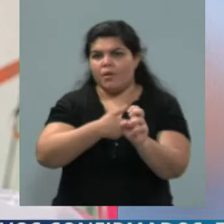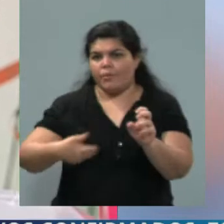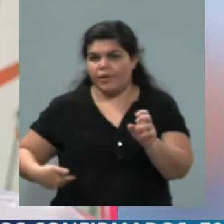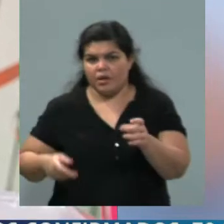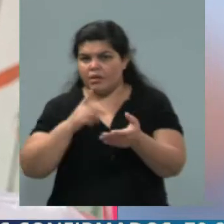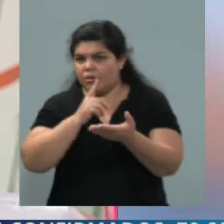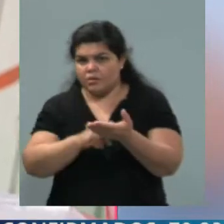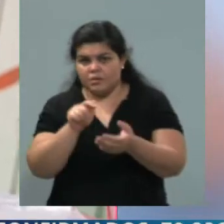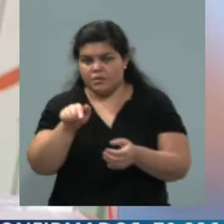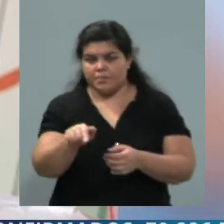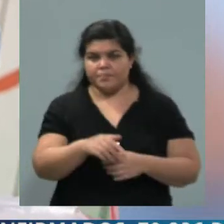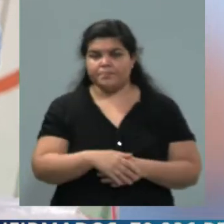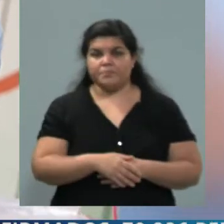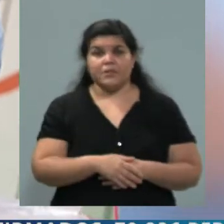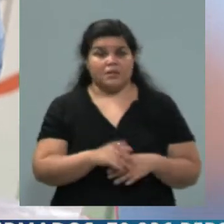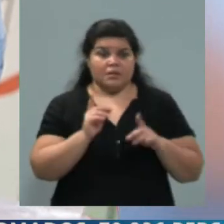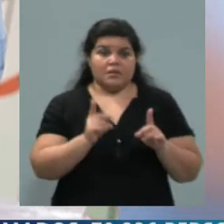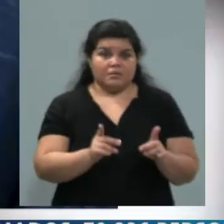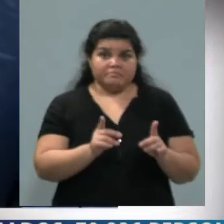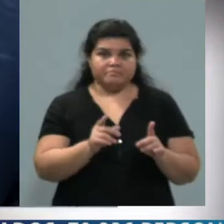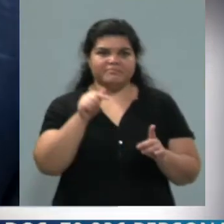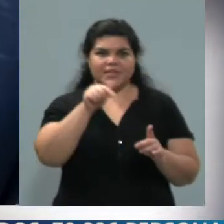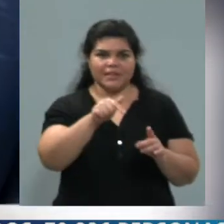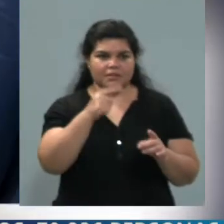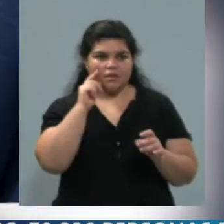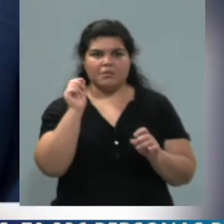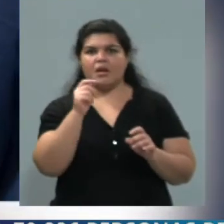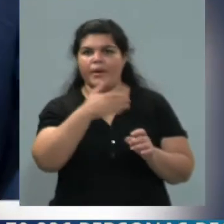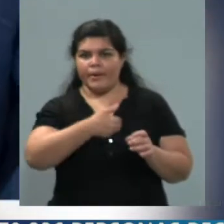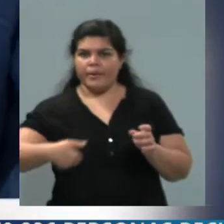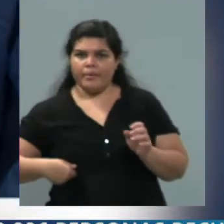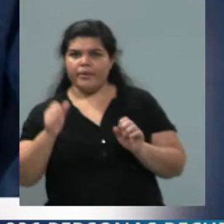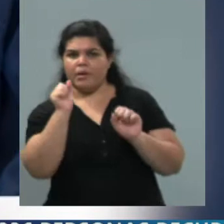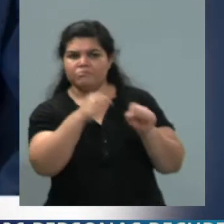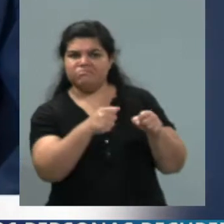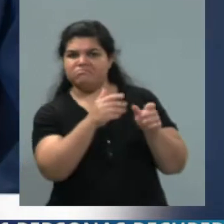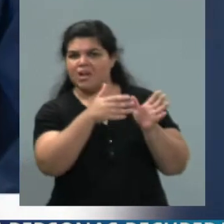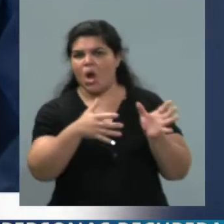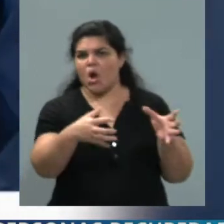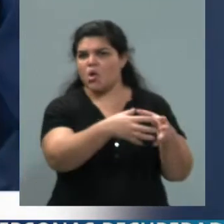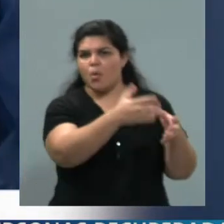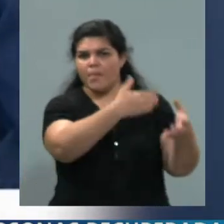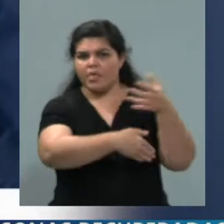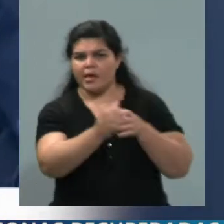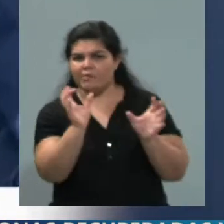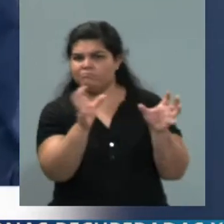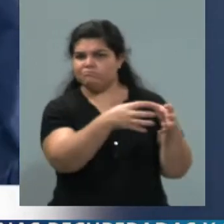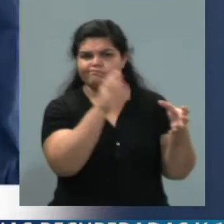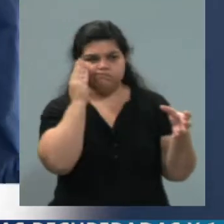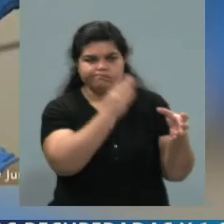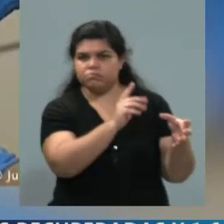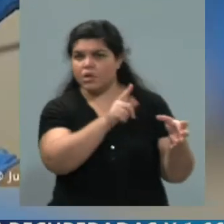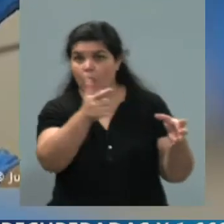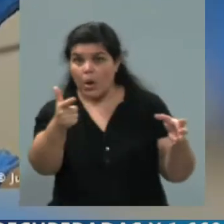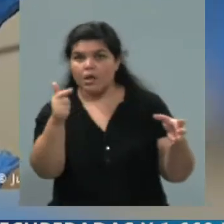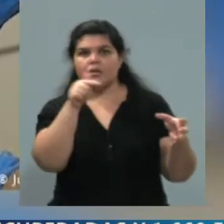que, digamos, se tenga que actuar a partir justamente de los pedidos de las organizaciones, del reclamo organizado